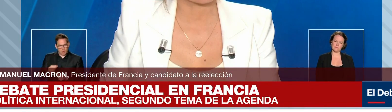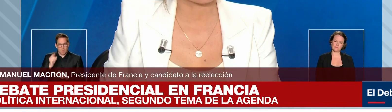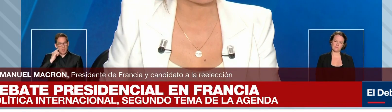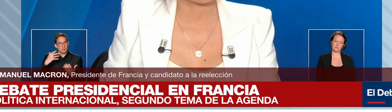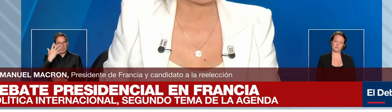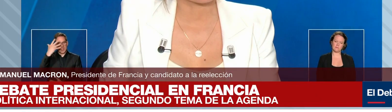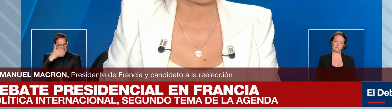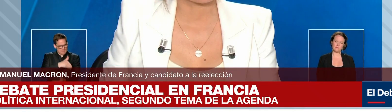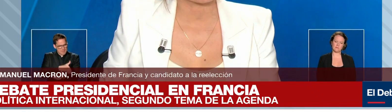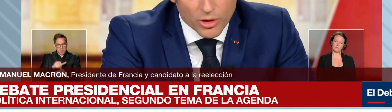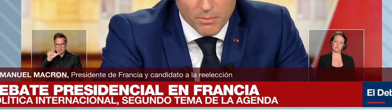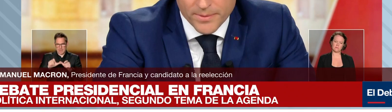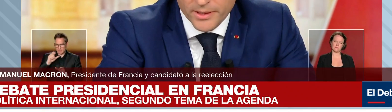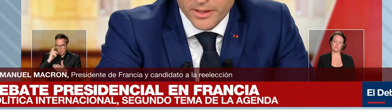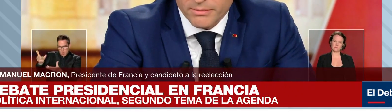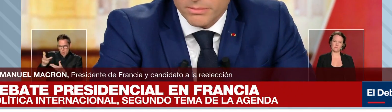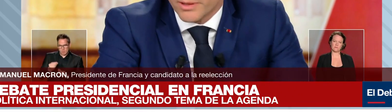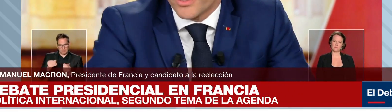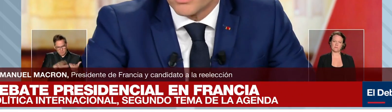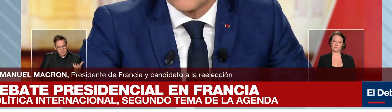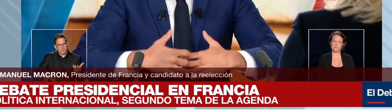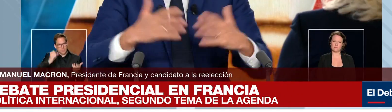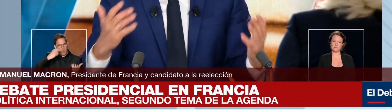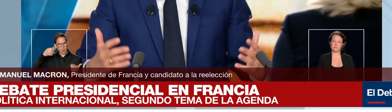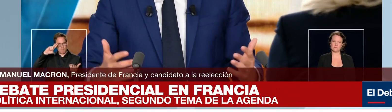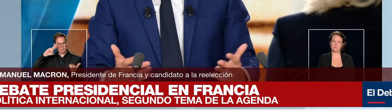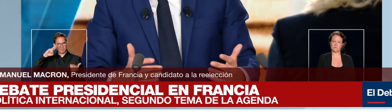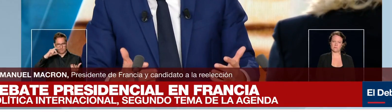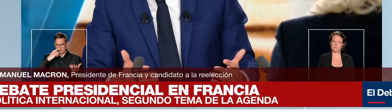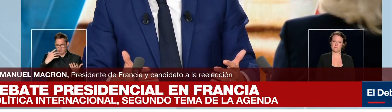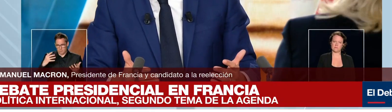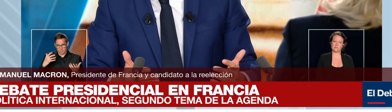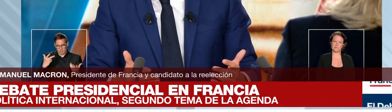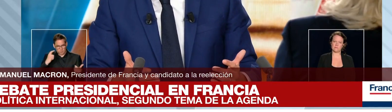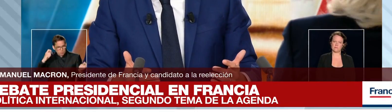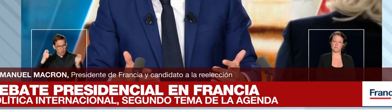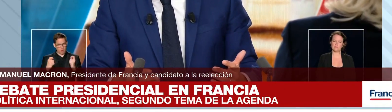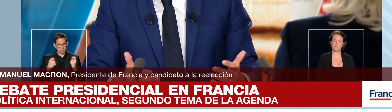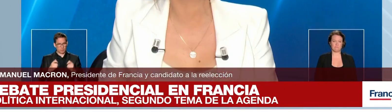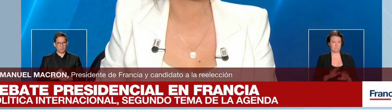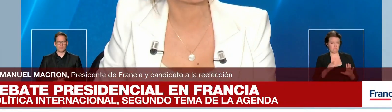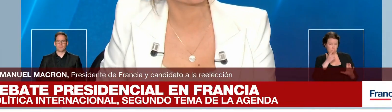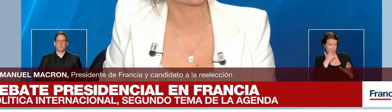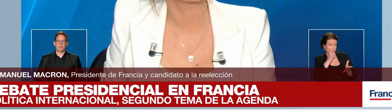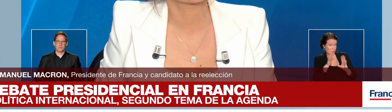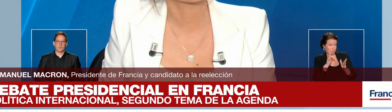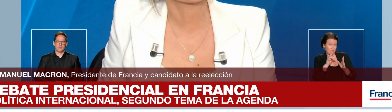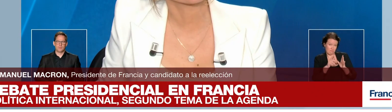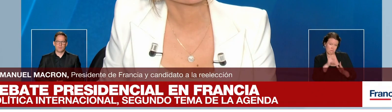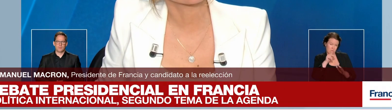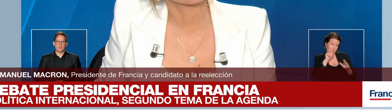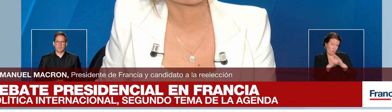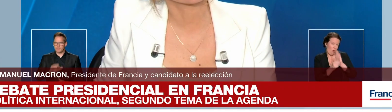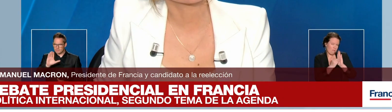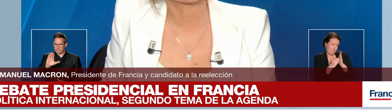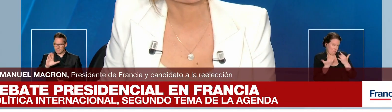ucraniano, recibiendo a más de 5 millones de personas que ya han salido para irse a Europa, y eso va a cambiar, por supuesto, la vida de Europa. Hay que ir más